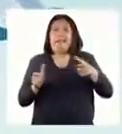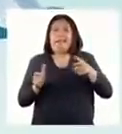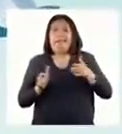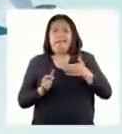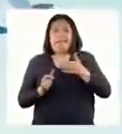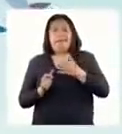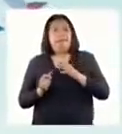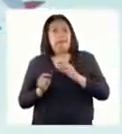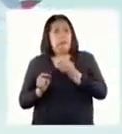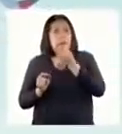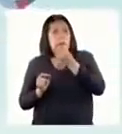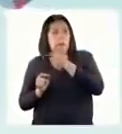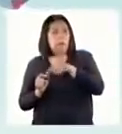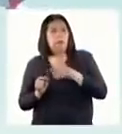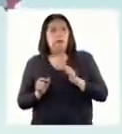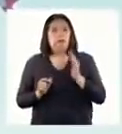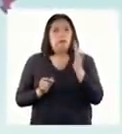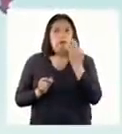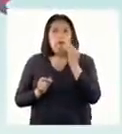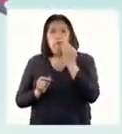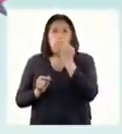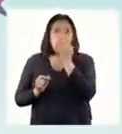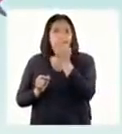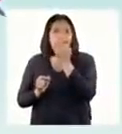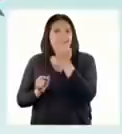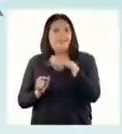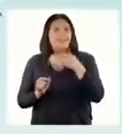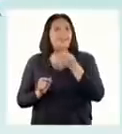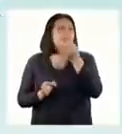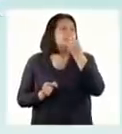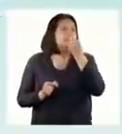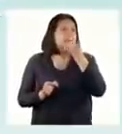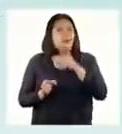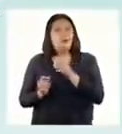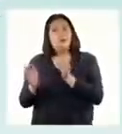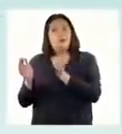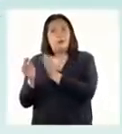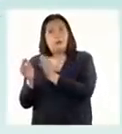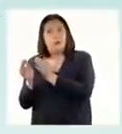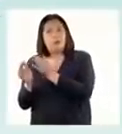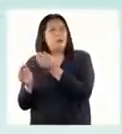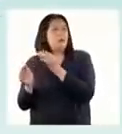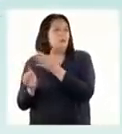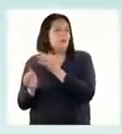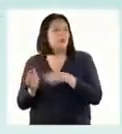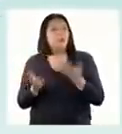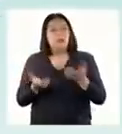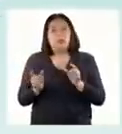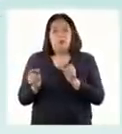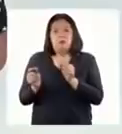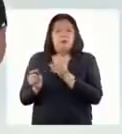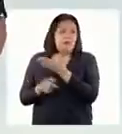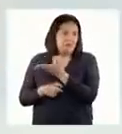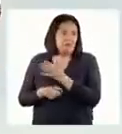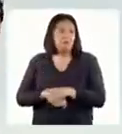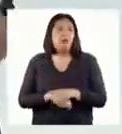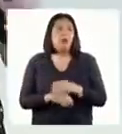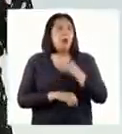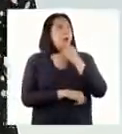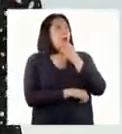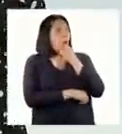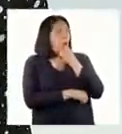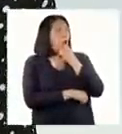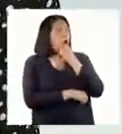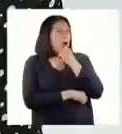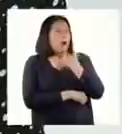más grandes, como los tiburones, que se comen a estos peces y crustáceos menores. Todo esto